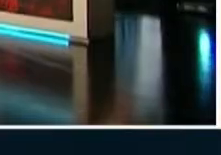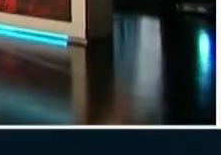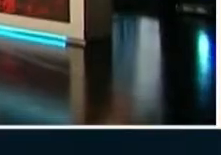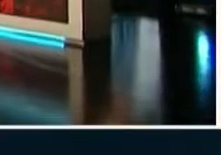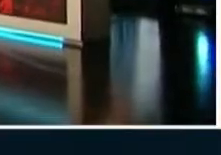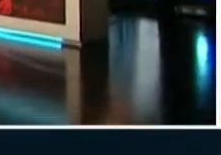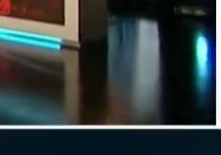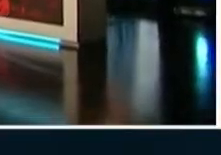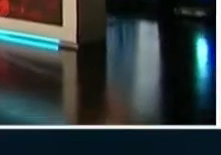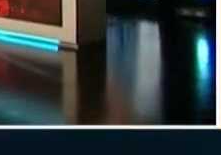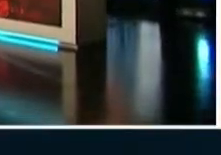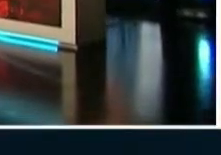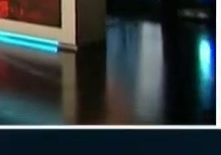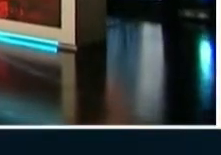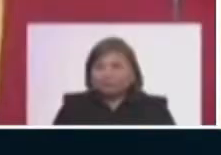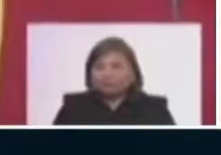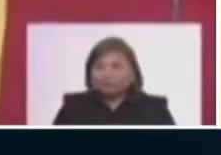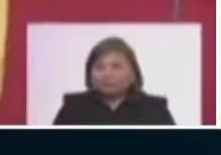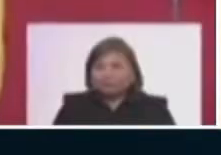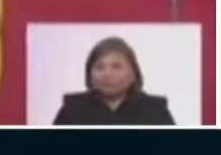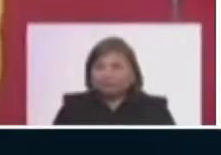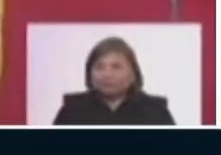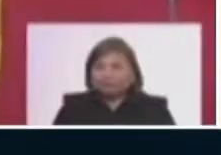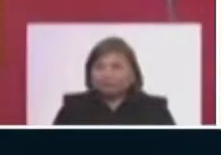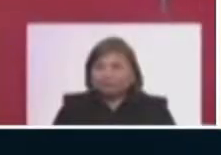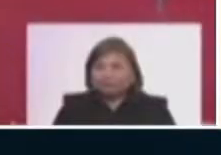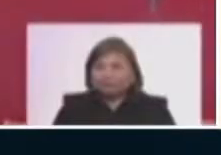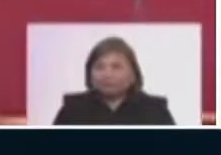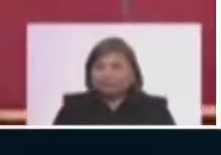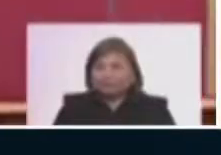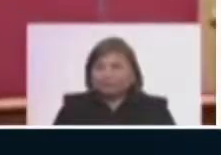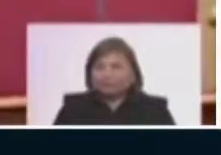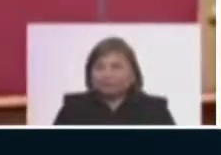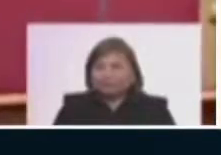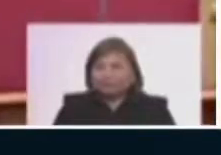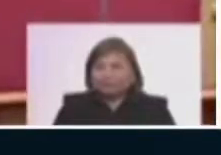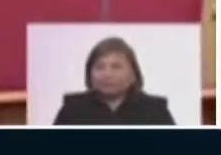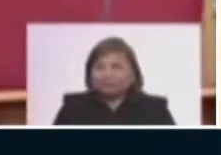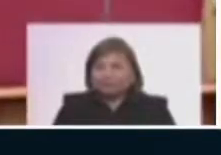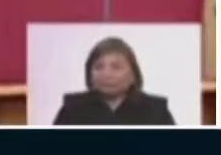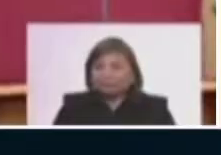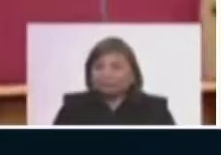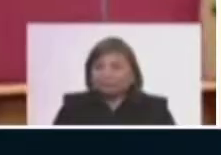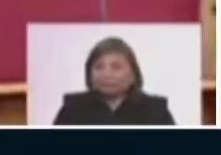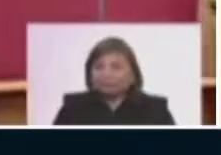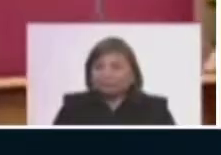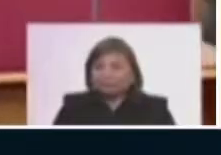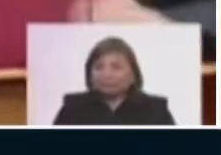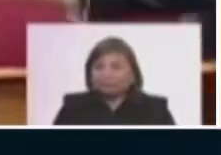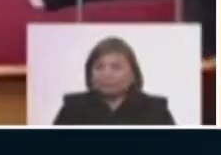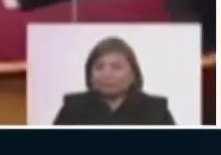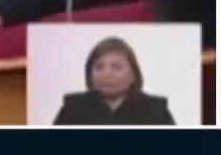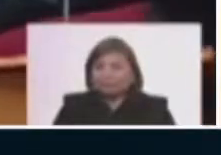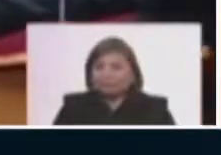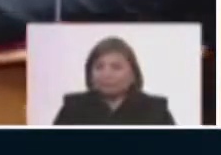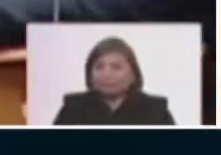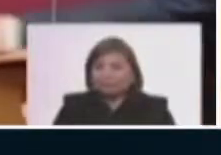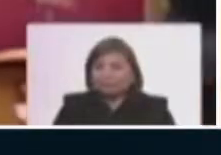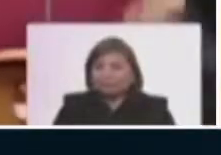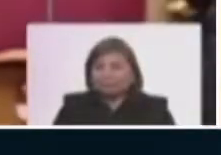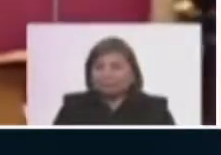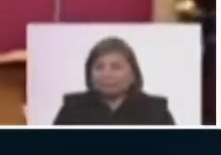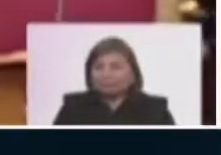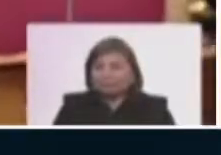hay una posibilidad. Creo que eso tiene que deberse a una reflexión de los congresistas. En primer lugar, darse cuenta que hay un desgaste